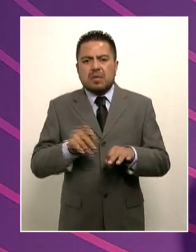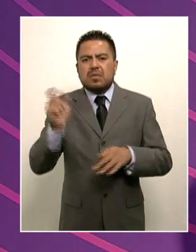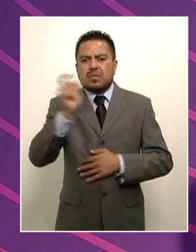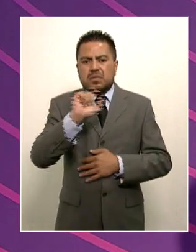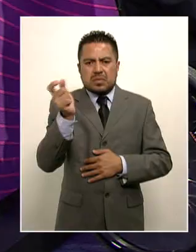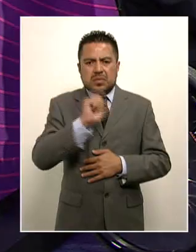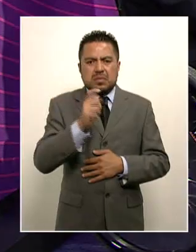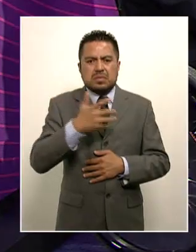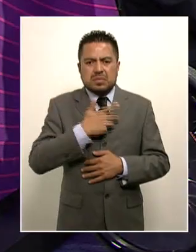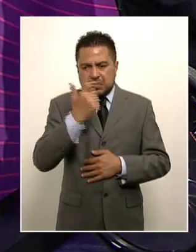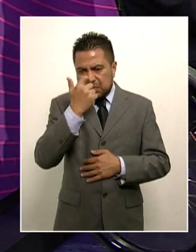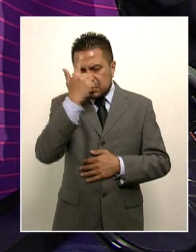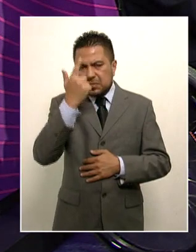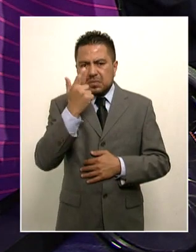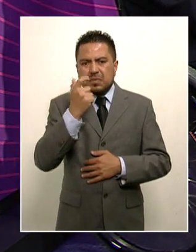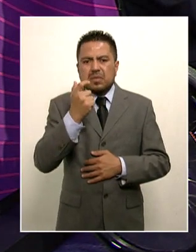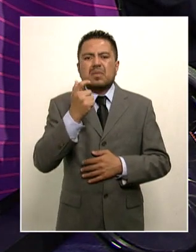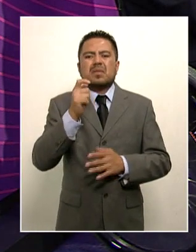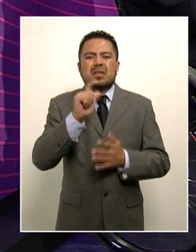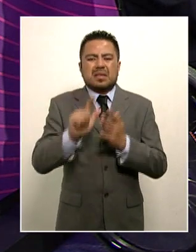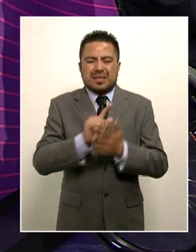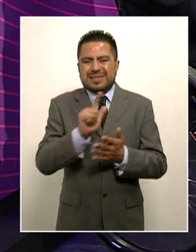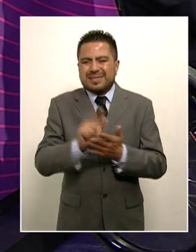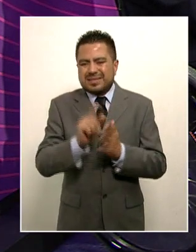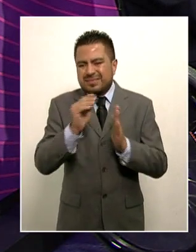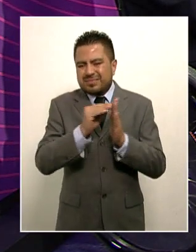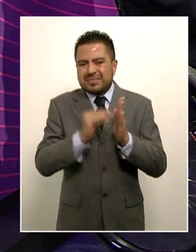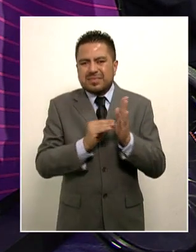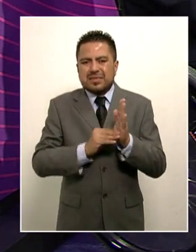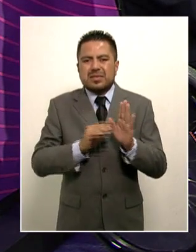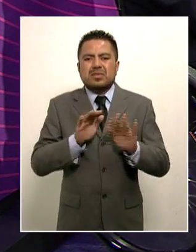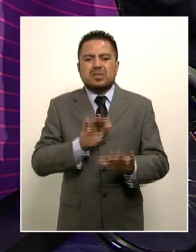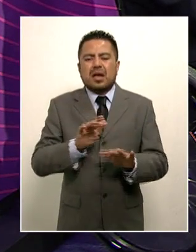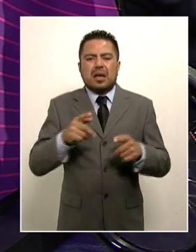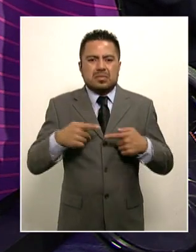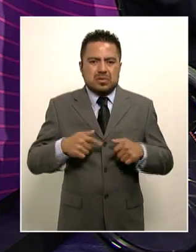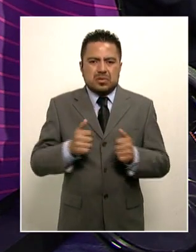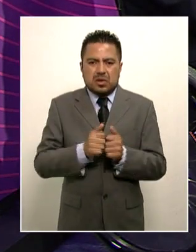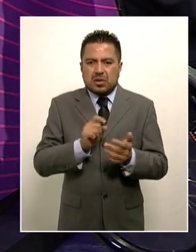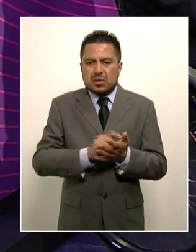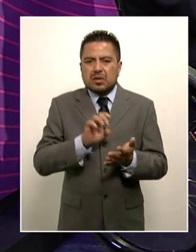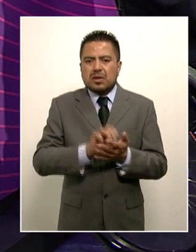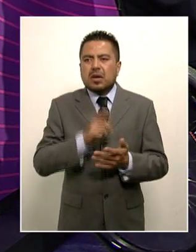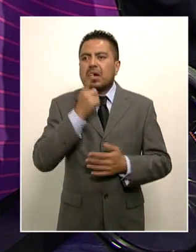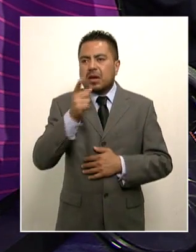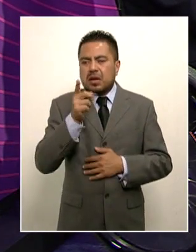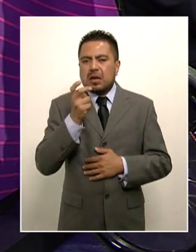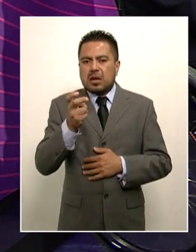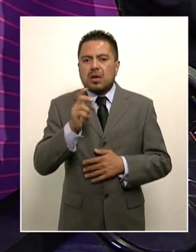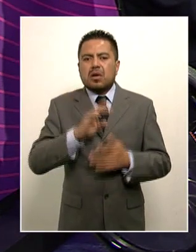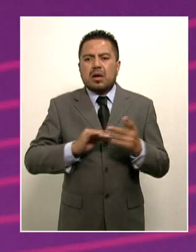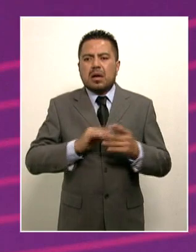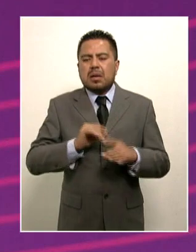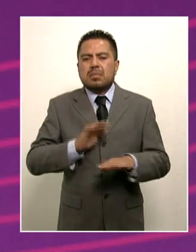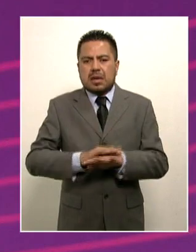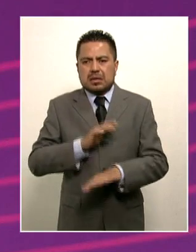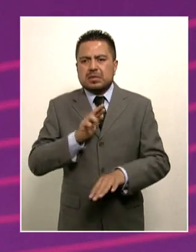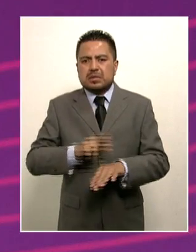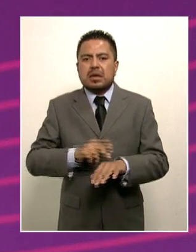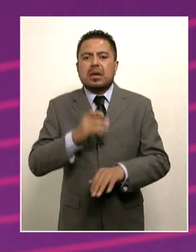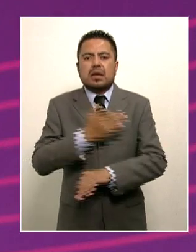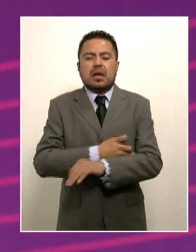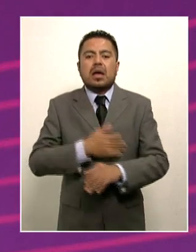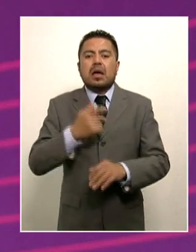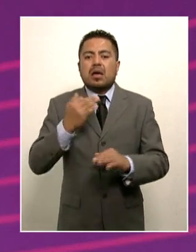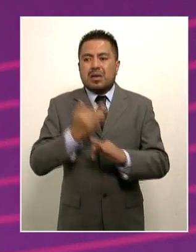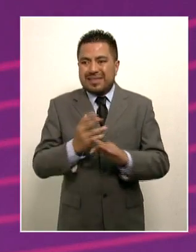estaba creando la Convención sobre los Derechos de las Personas con Discapacidad. Vamos a hablar de eso en un... Déjame ir a una pausa,